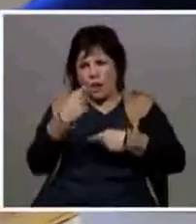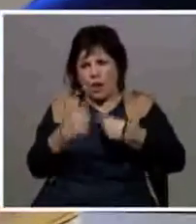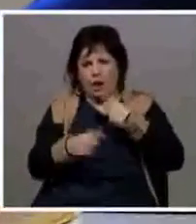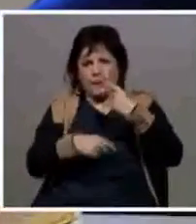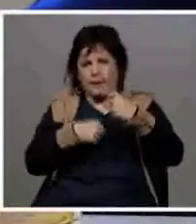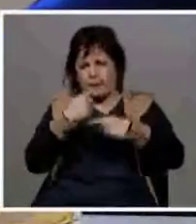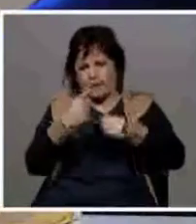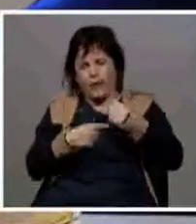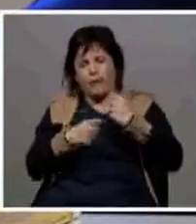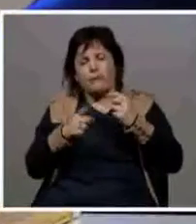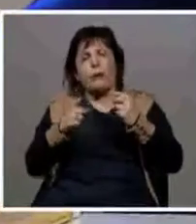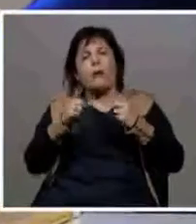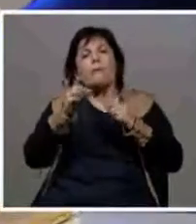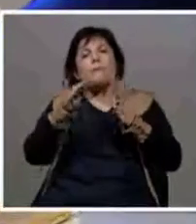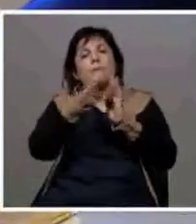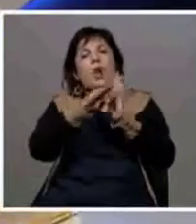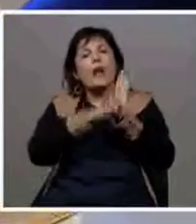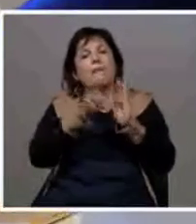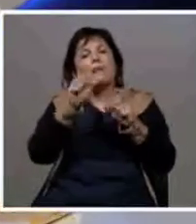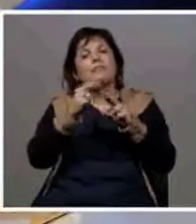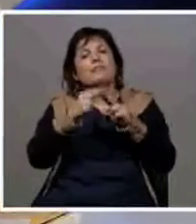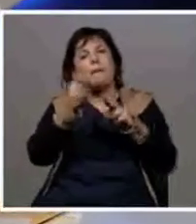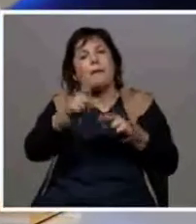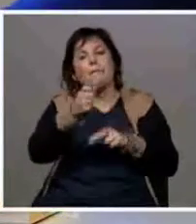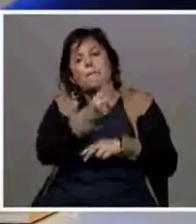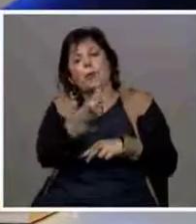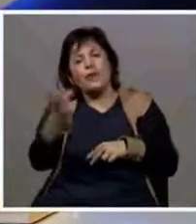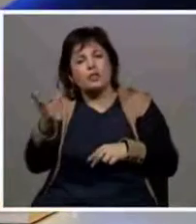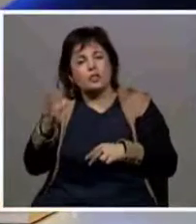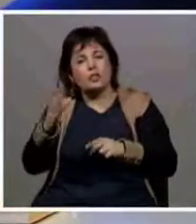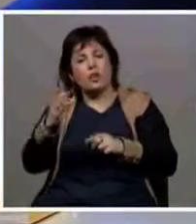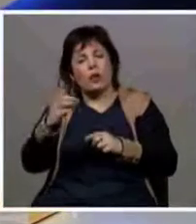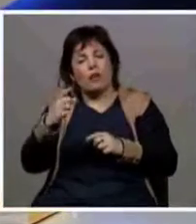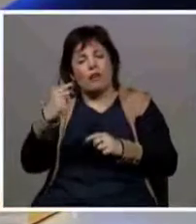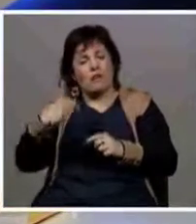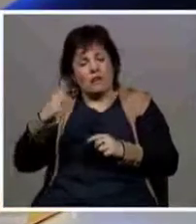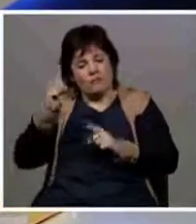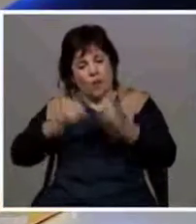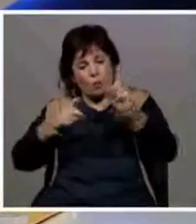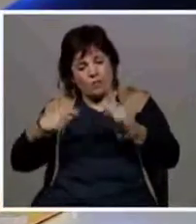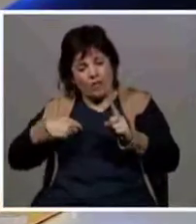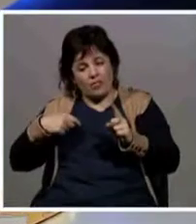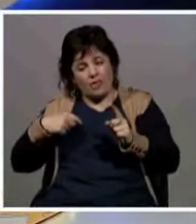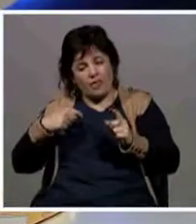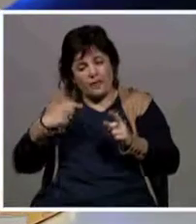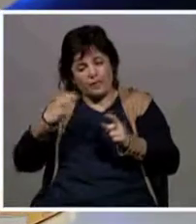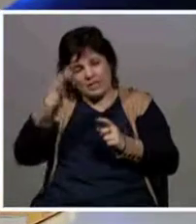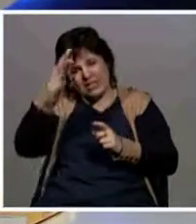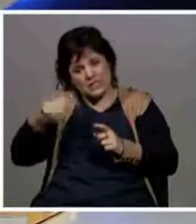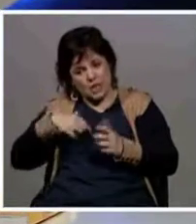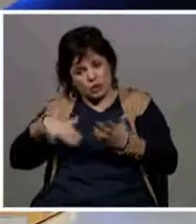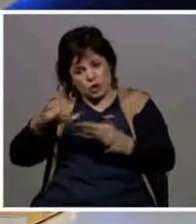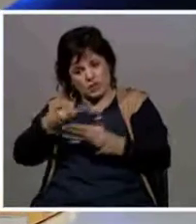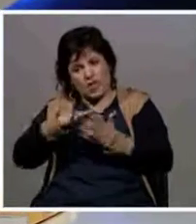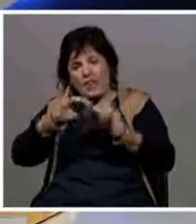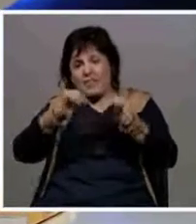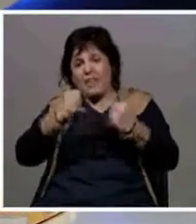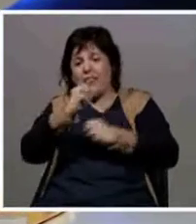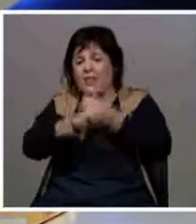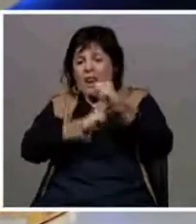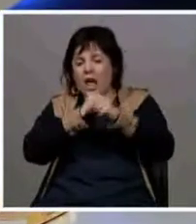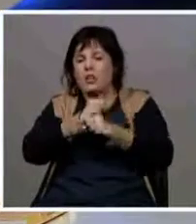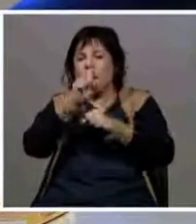concretamente el programa de población de facultad de ciencias sociales la profesora carmen variedad él corriendo conmigo este estudio hace muchos años del año 95 viene planteando